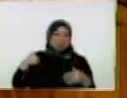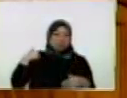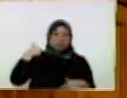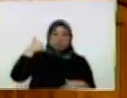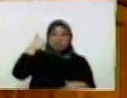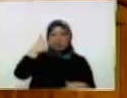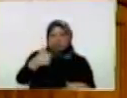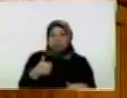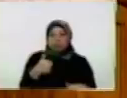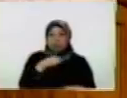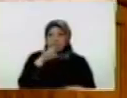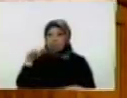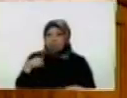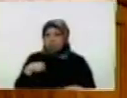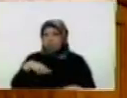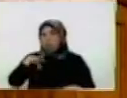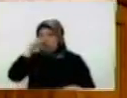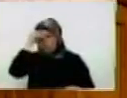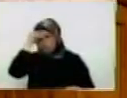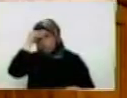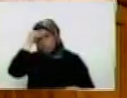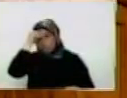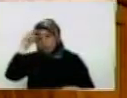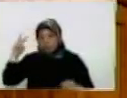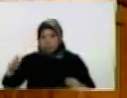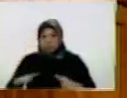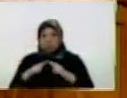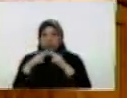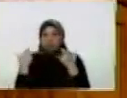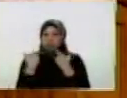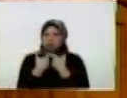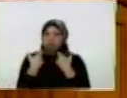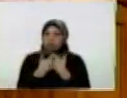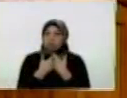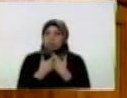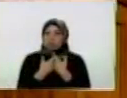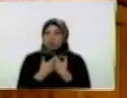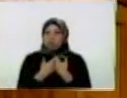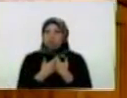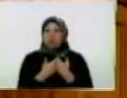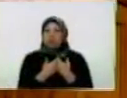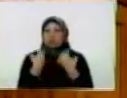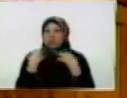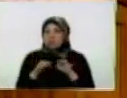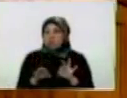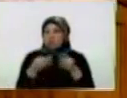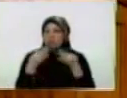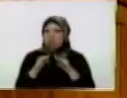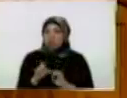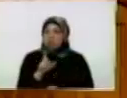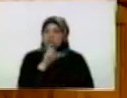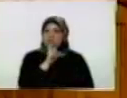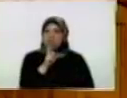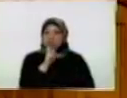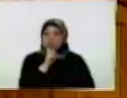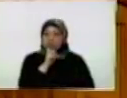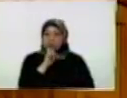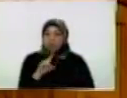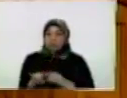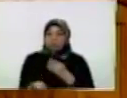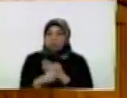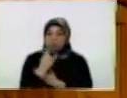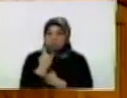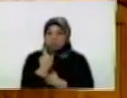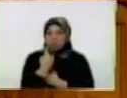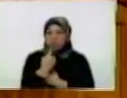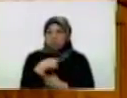que todavía no han tenido la oportunidad de encontrarse cara a cara con el enemigo quizás, y que ven en la cotidianidad, en las dificultades, al enemigo, y que